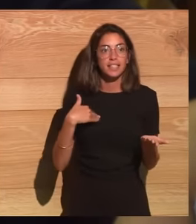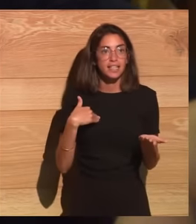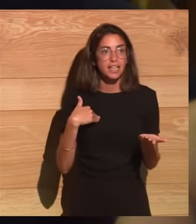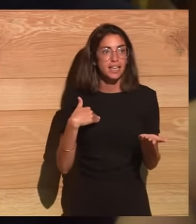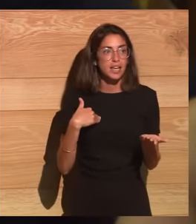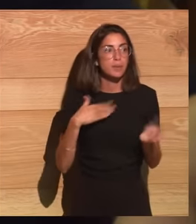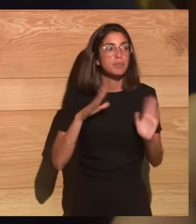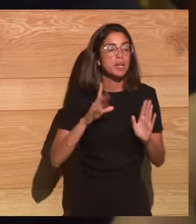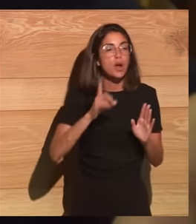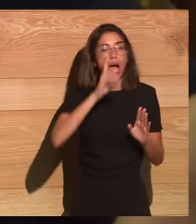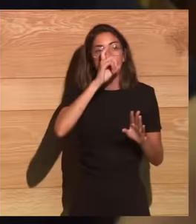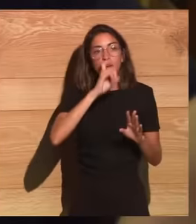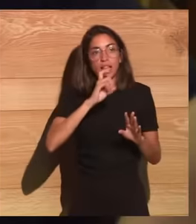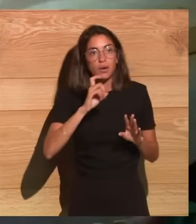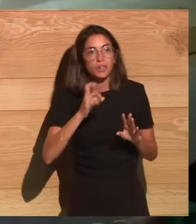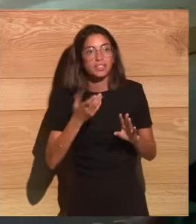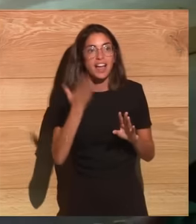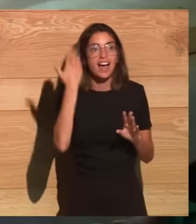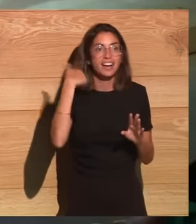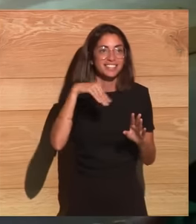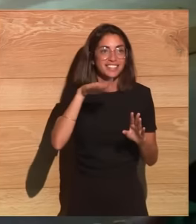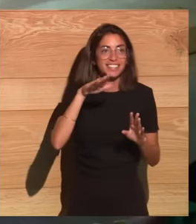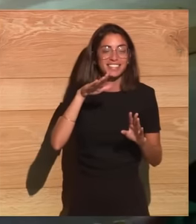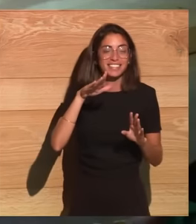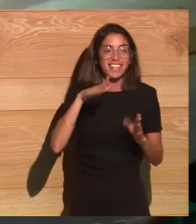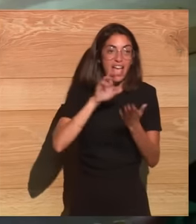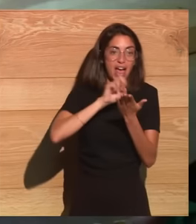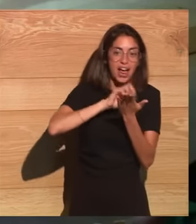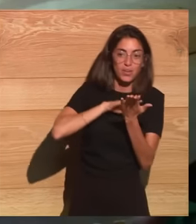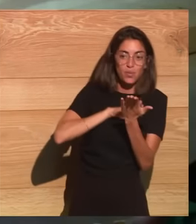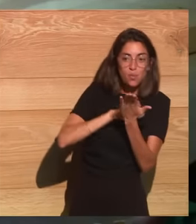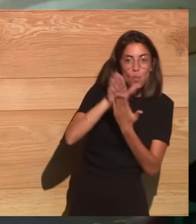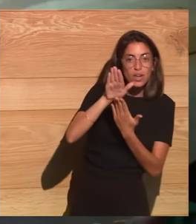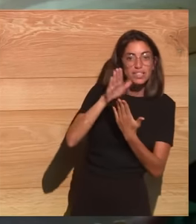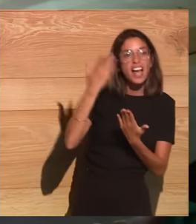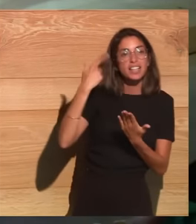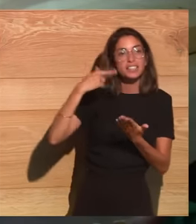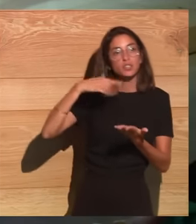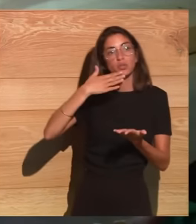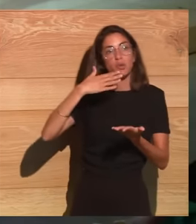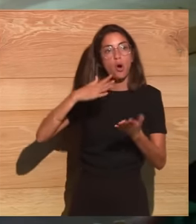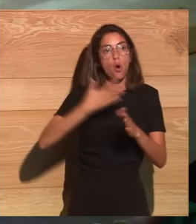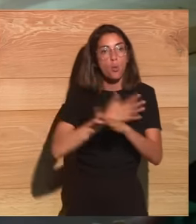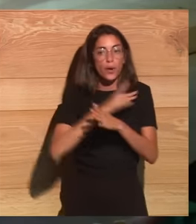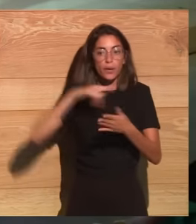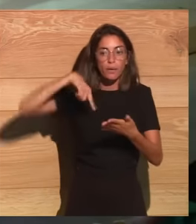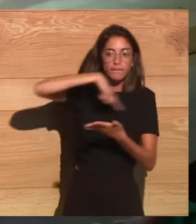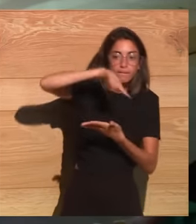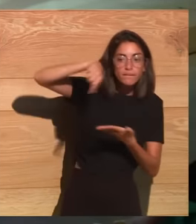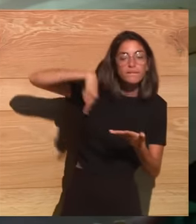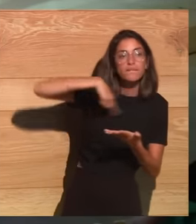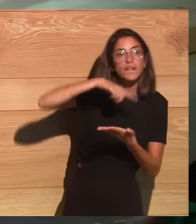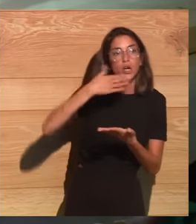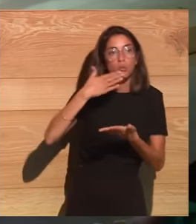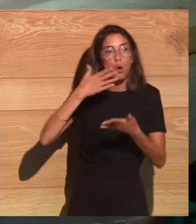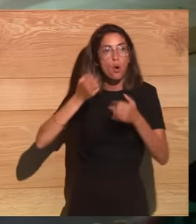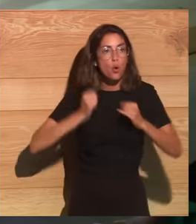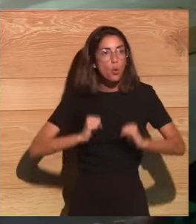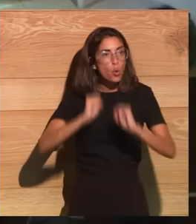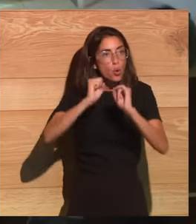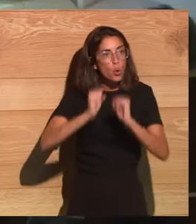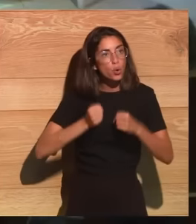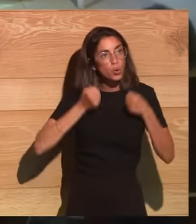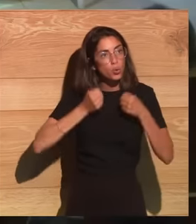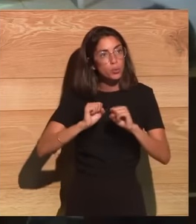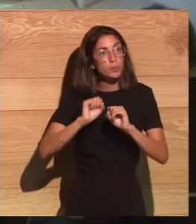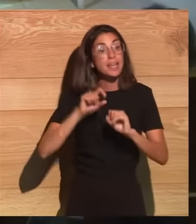Pero acordaos que antes en la Cuesta de Moyano ponían el tío vivo este que daba vueltas, que era como una especie de columpio, y